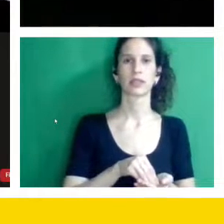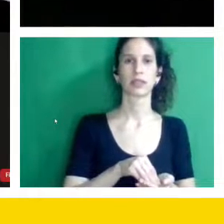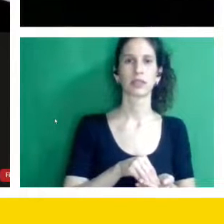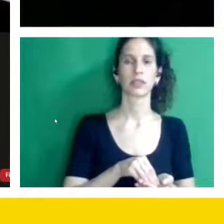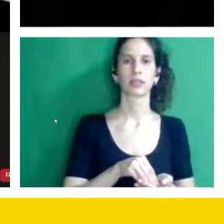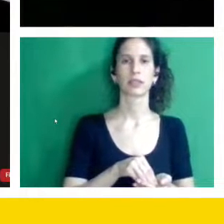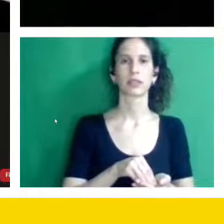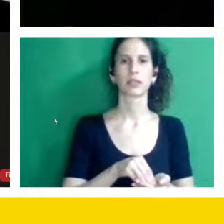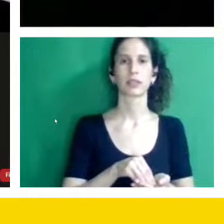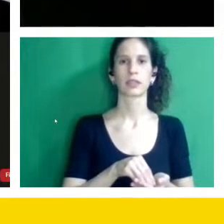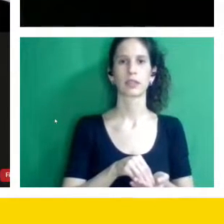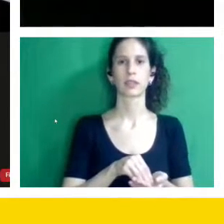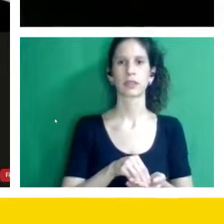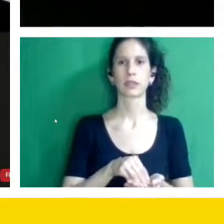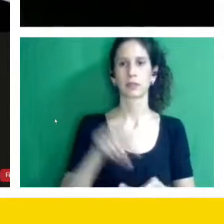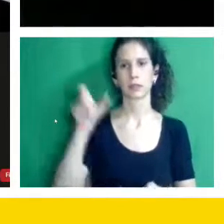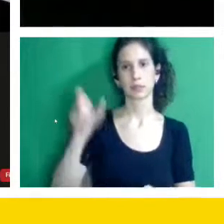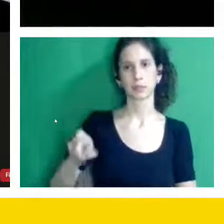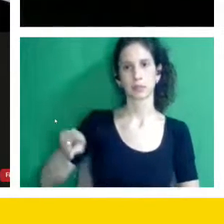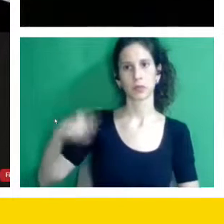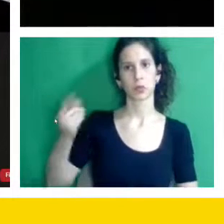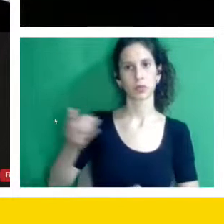otra persona que va a hablar.